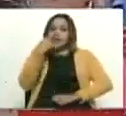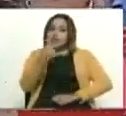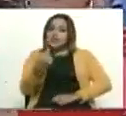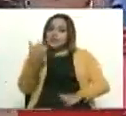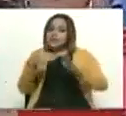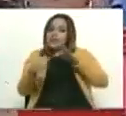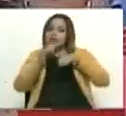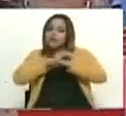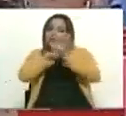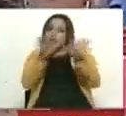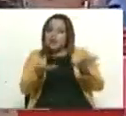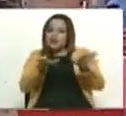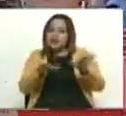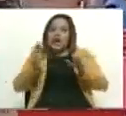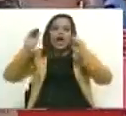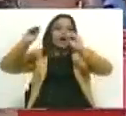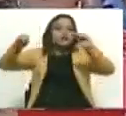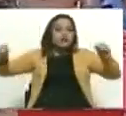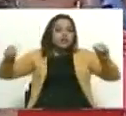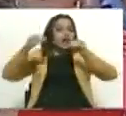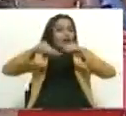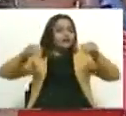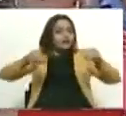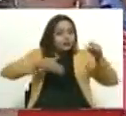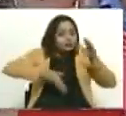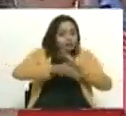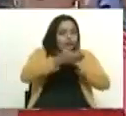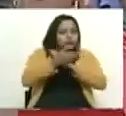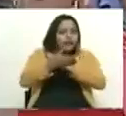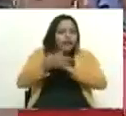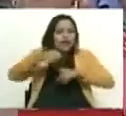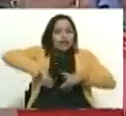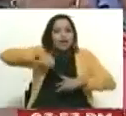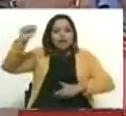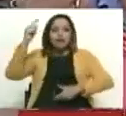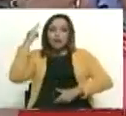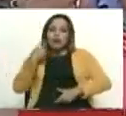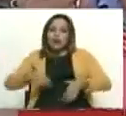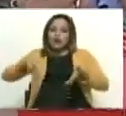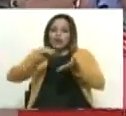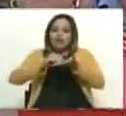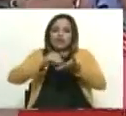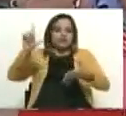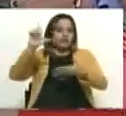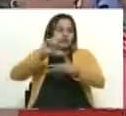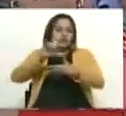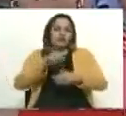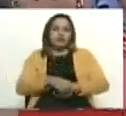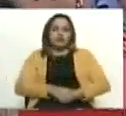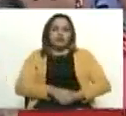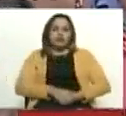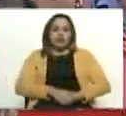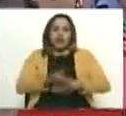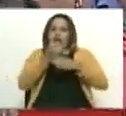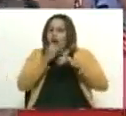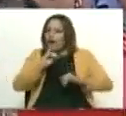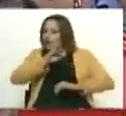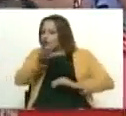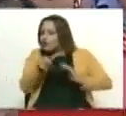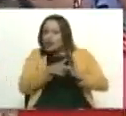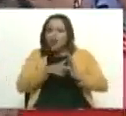mensaje: alerta, alerta, que camina la espada de Bolívar nuevamente por América Latina. Tenemos a todos los países otra